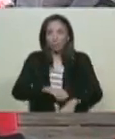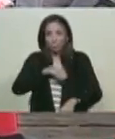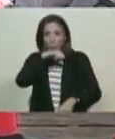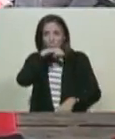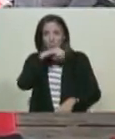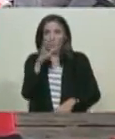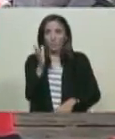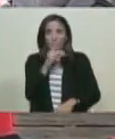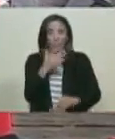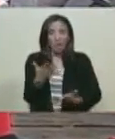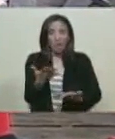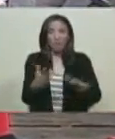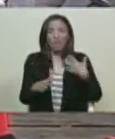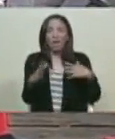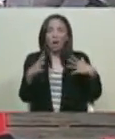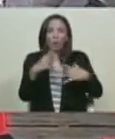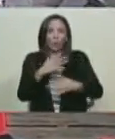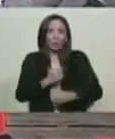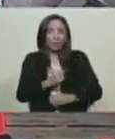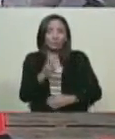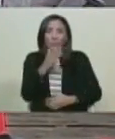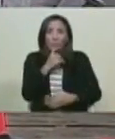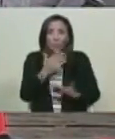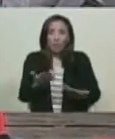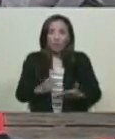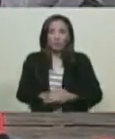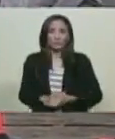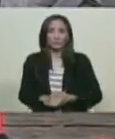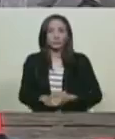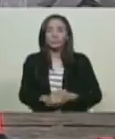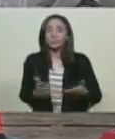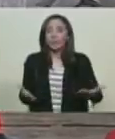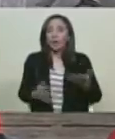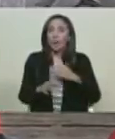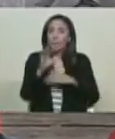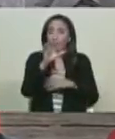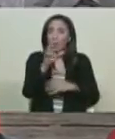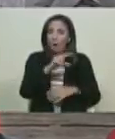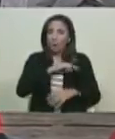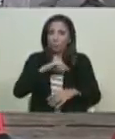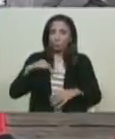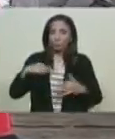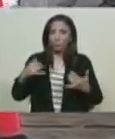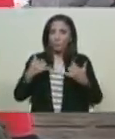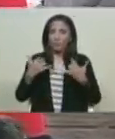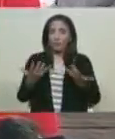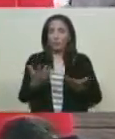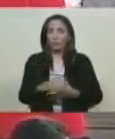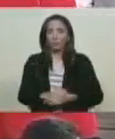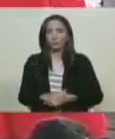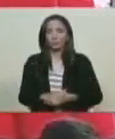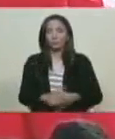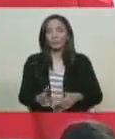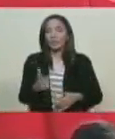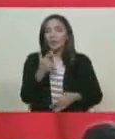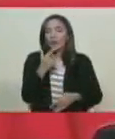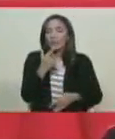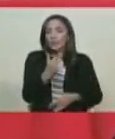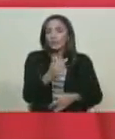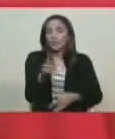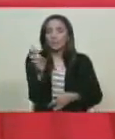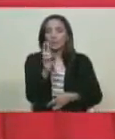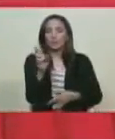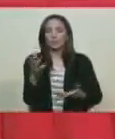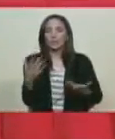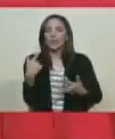y la confianza que los venezolanos tenemos en nuestra patria y en nosotros mismos. Y quieren decirle a los venezolanos que